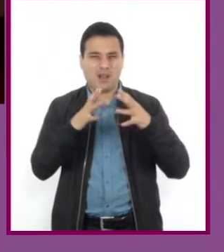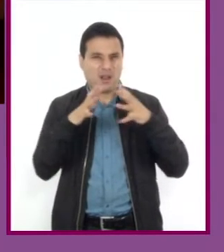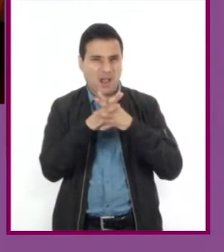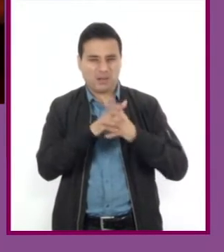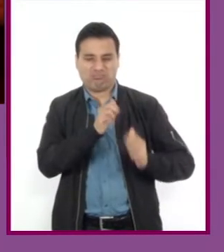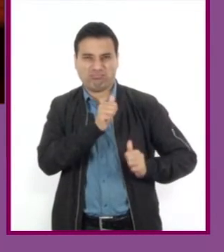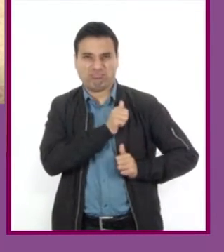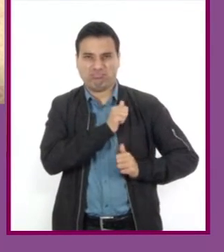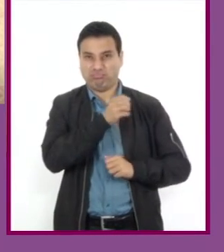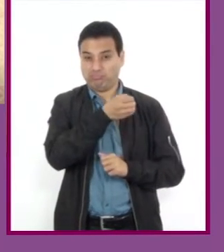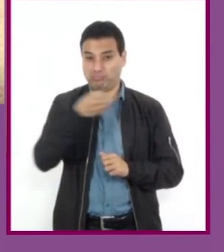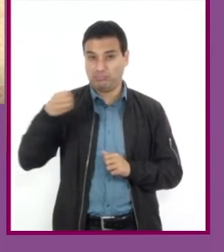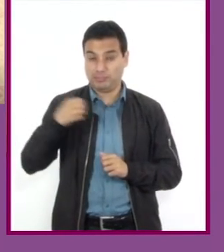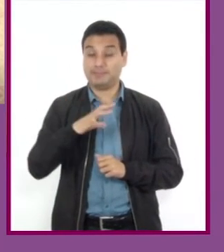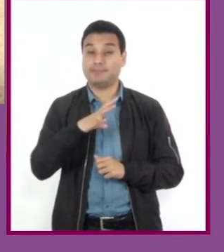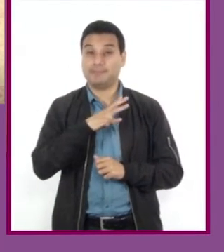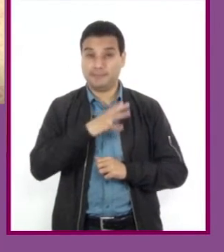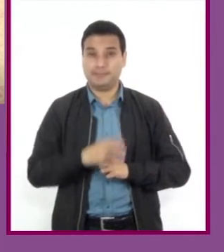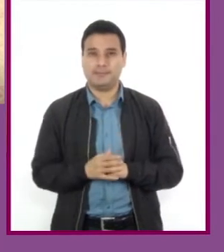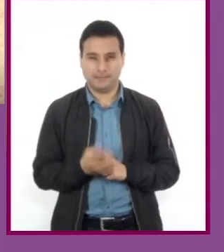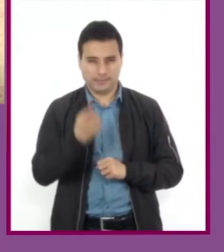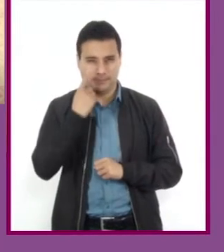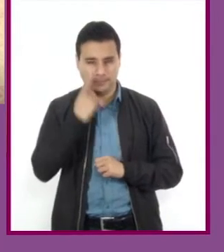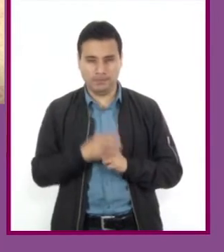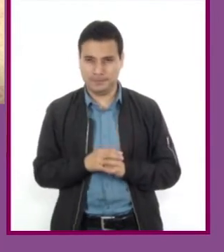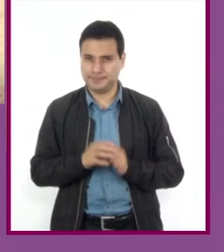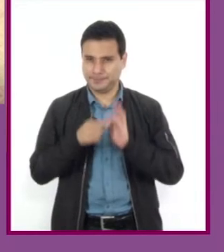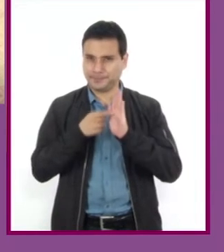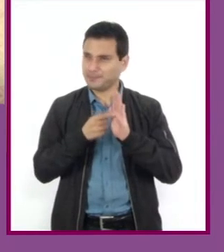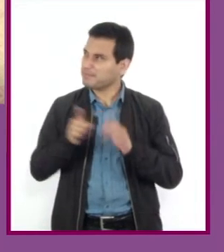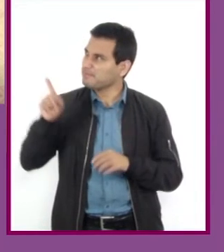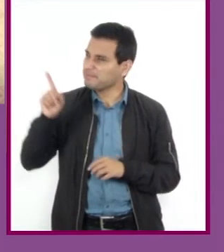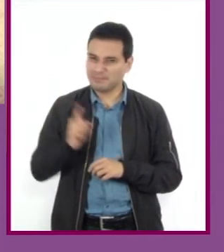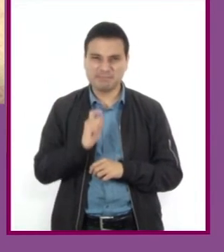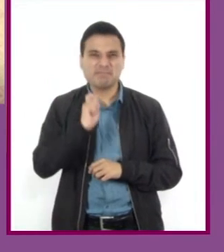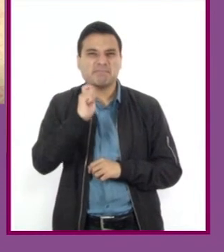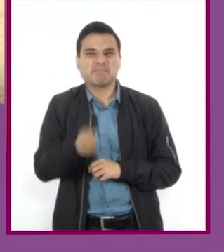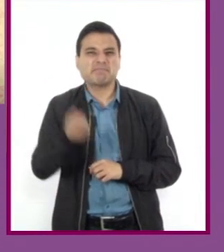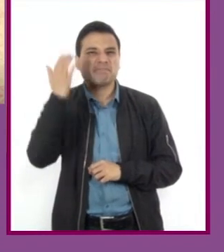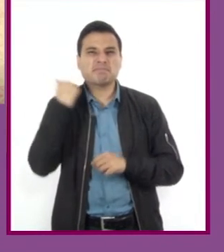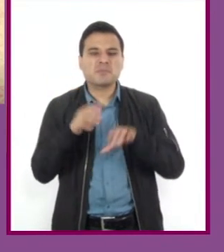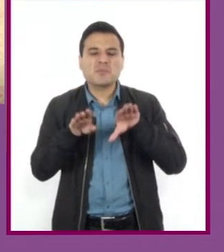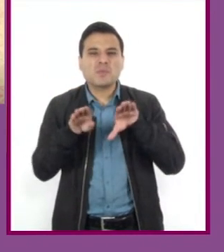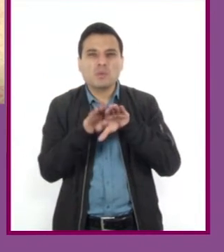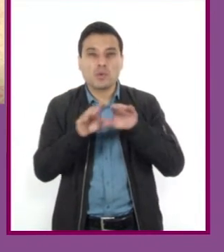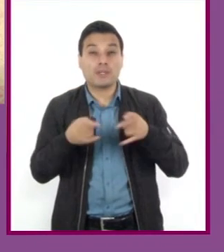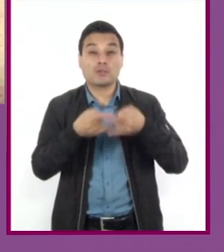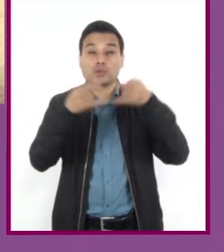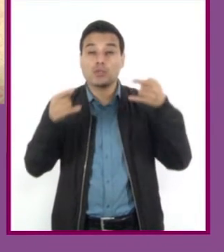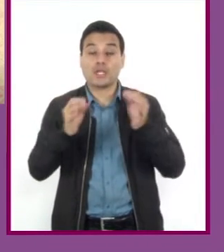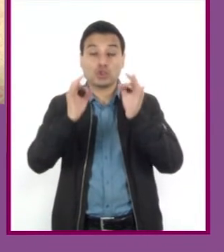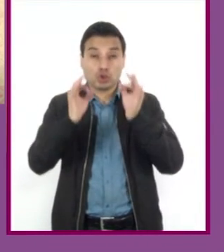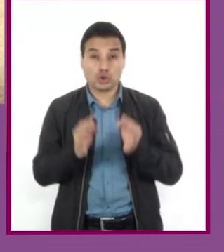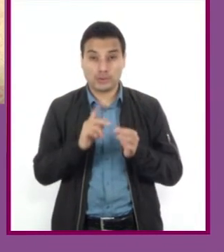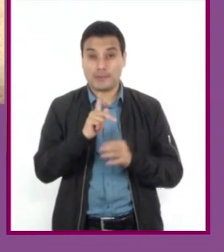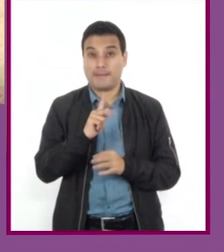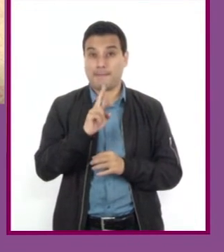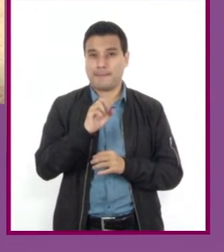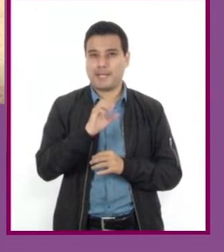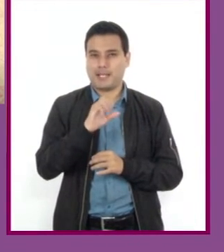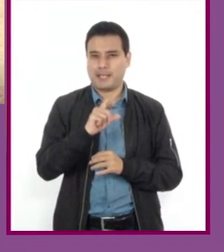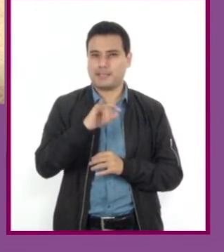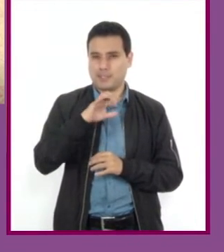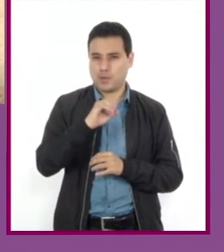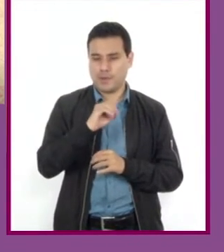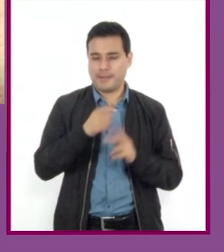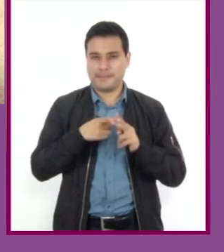ellas. Veamos un panorama general de Mesoamérica. Su historia empieza en el preclásico. Entre